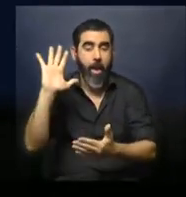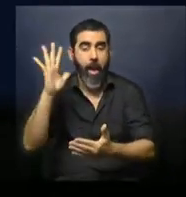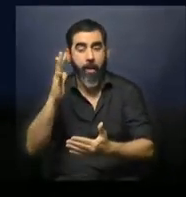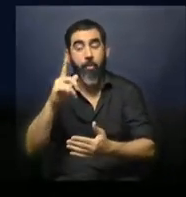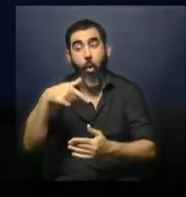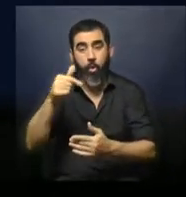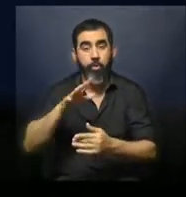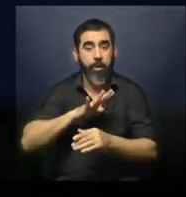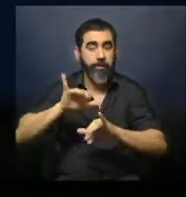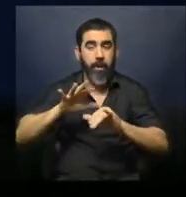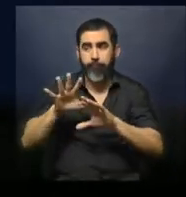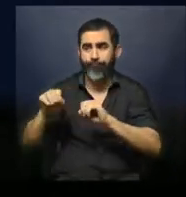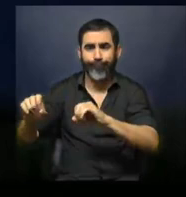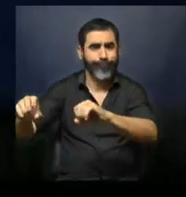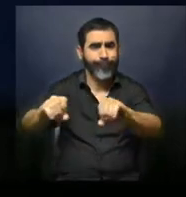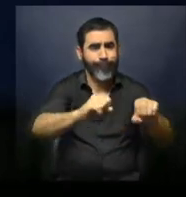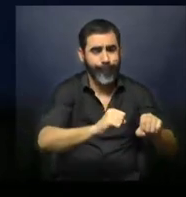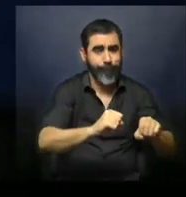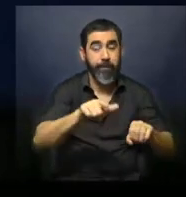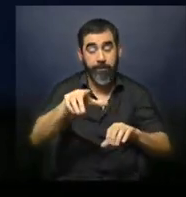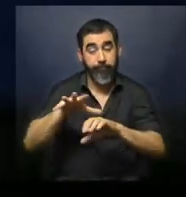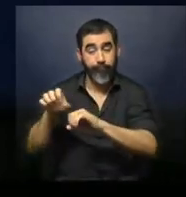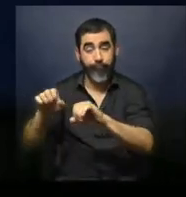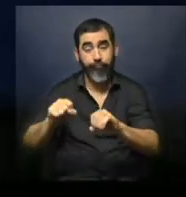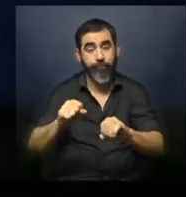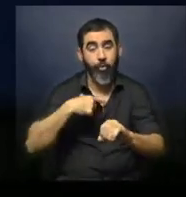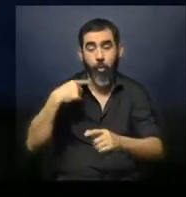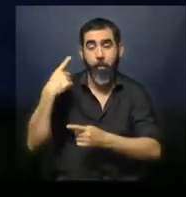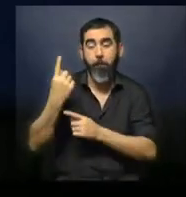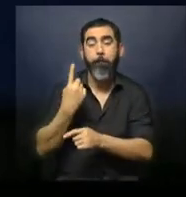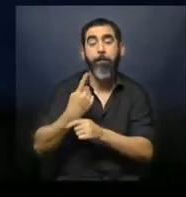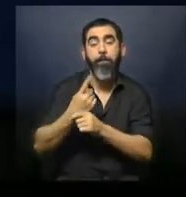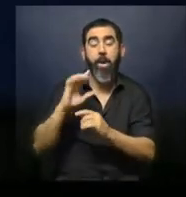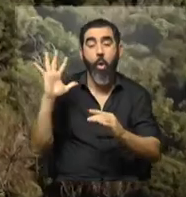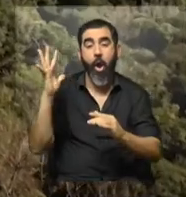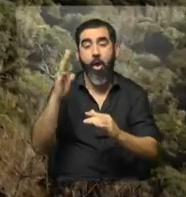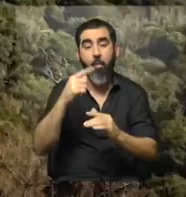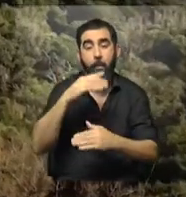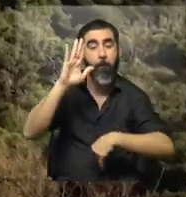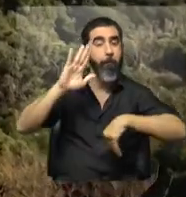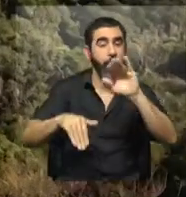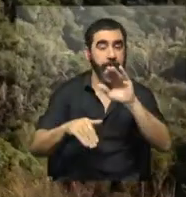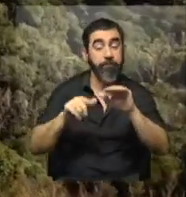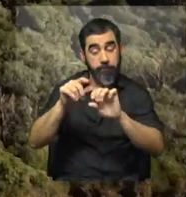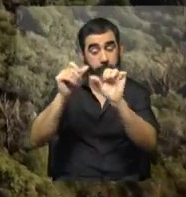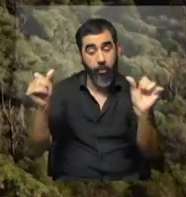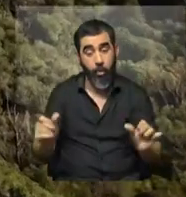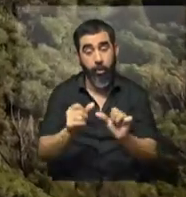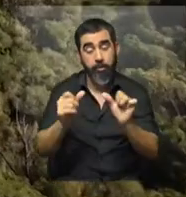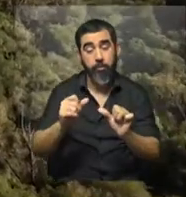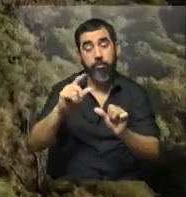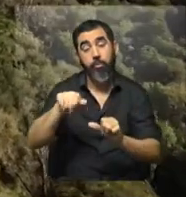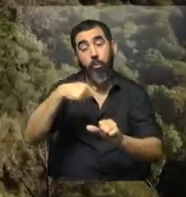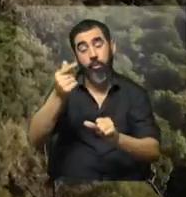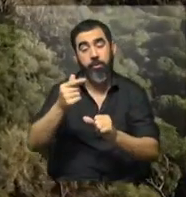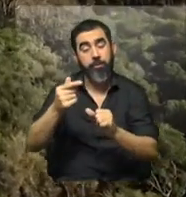que el ligustro se convierta en invasor, ¿no? Cuando se convierte en invasor quiere decir que pasó a dominar, ¿no? Ser el árbol dominante. Eso lo estamos haciendo con